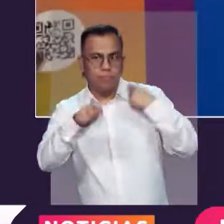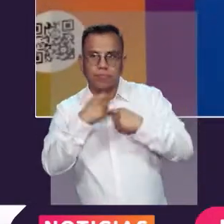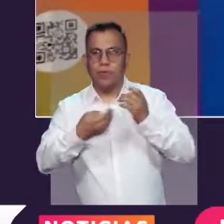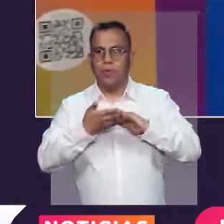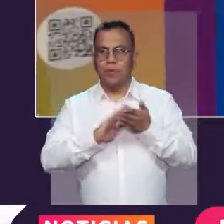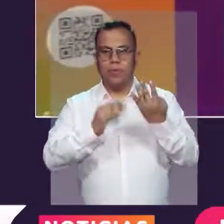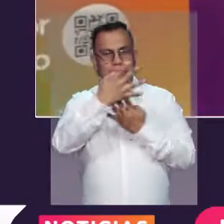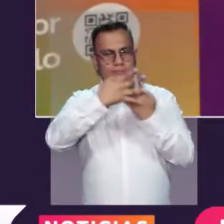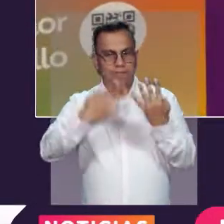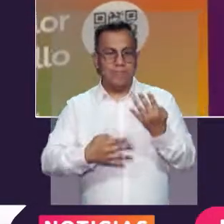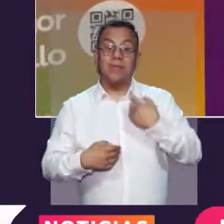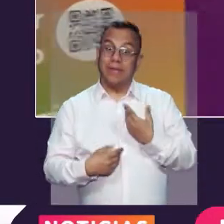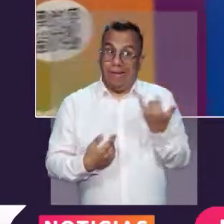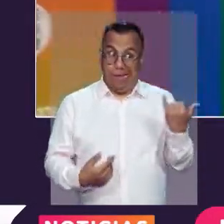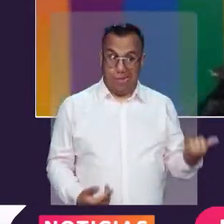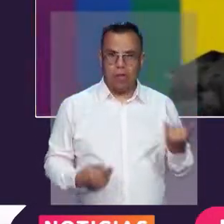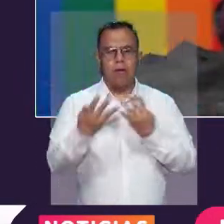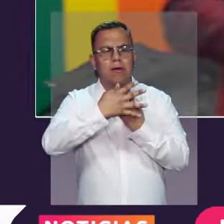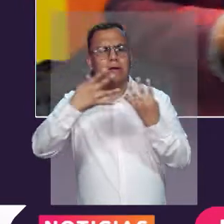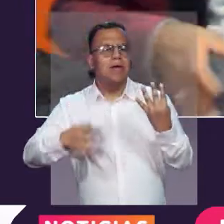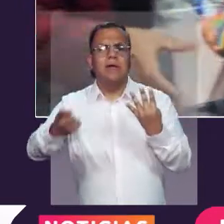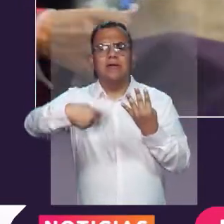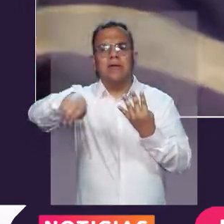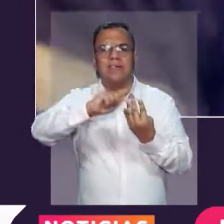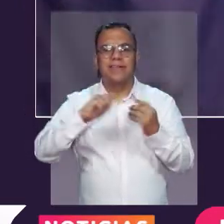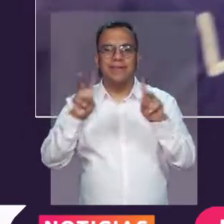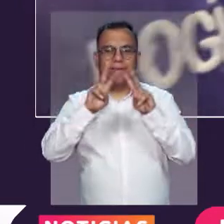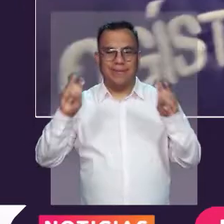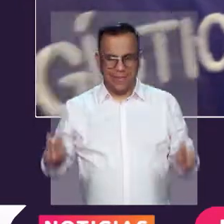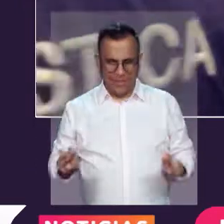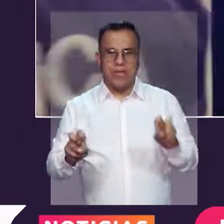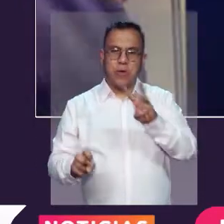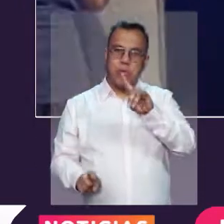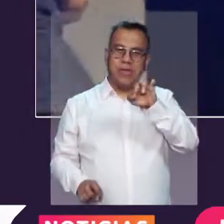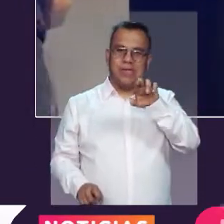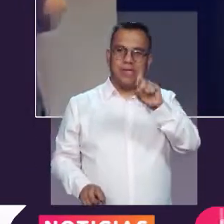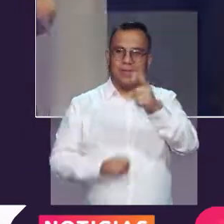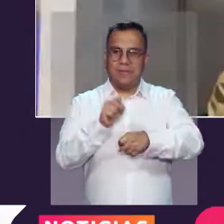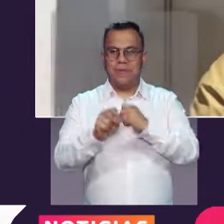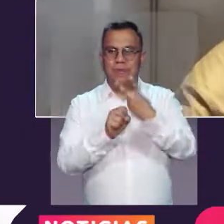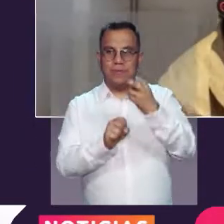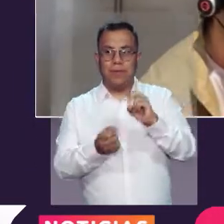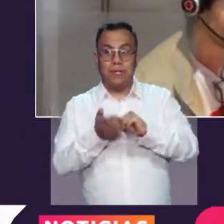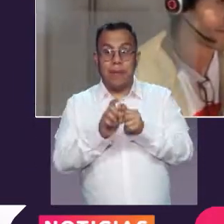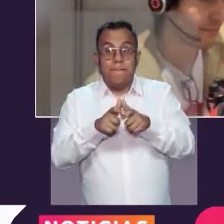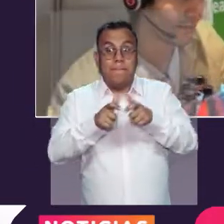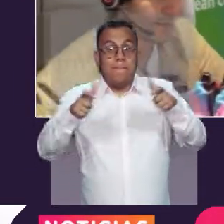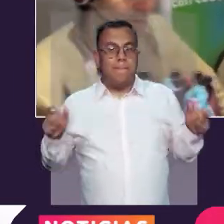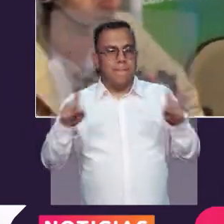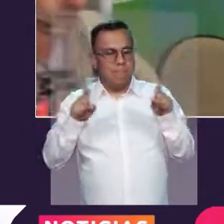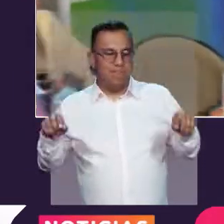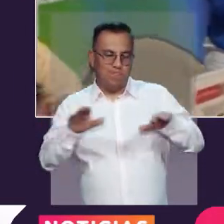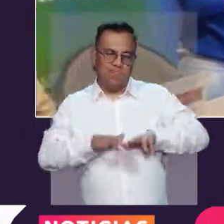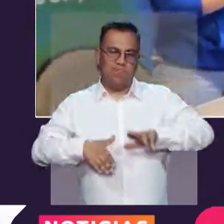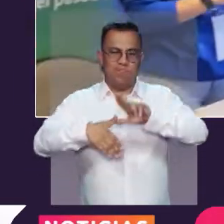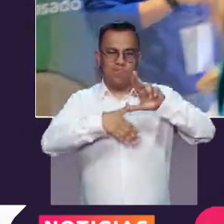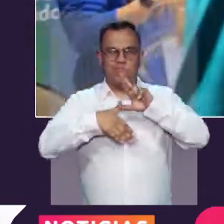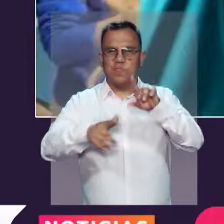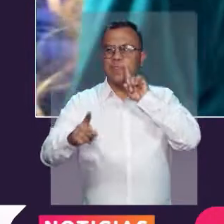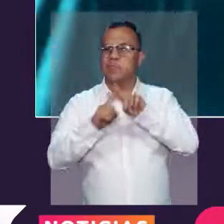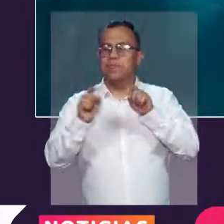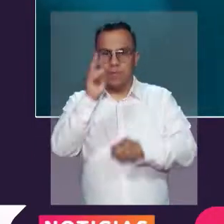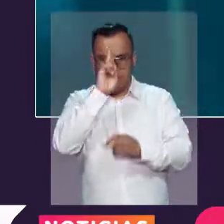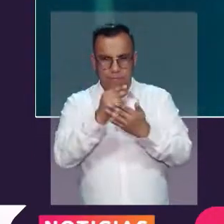comunidad LGTBIQ+. La actividad se realiza en el marco del WITRADE 2022, uno de los eventos más importantes en América Latina dedicado a